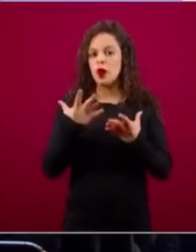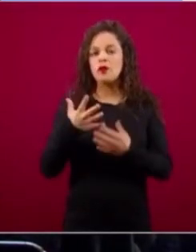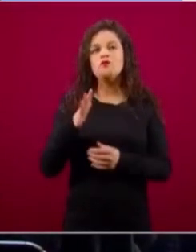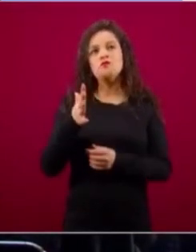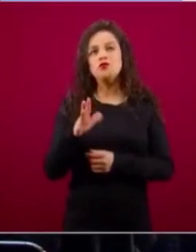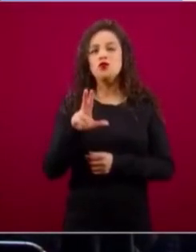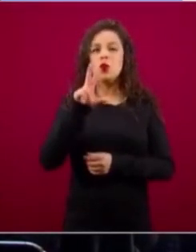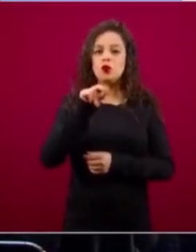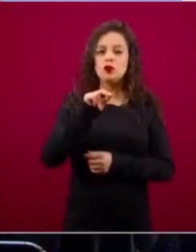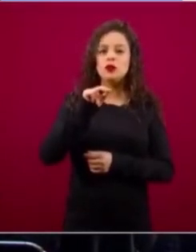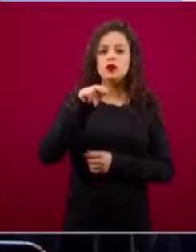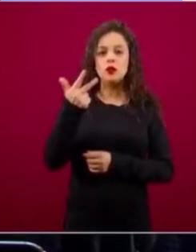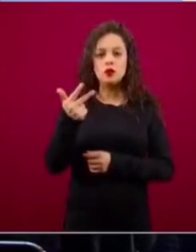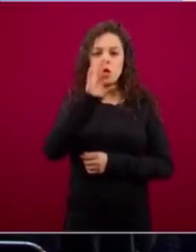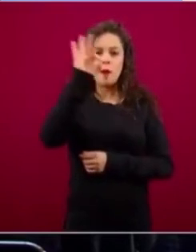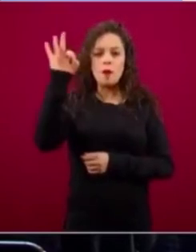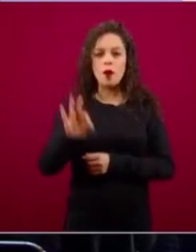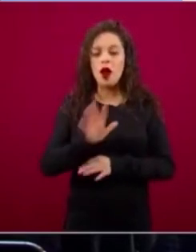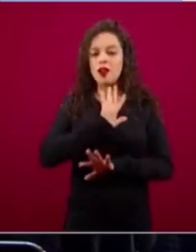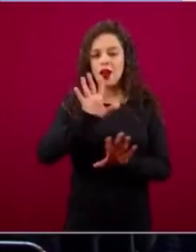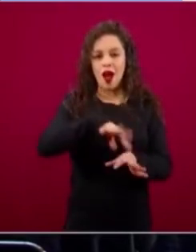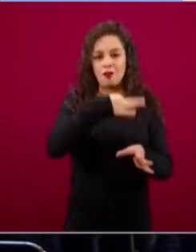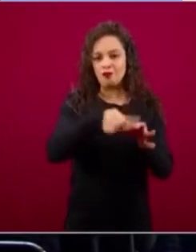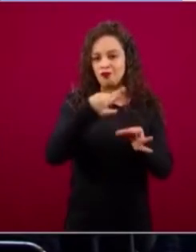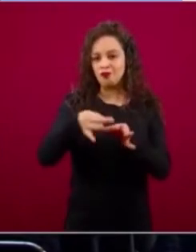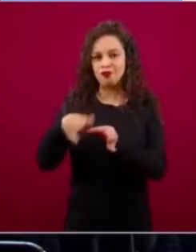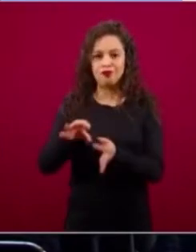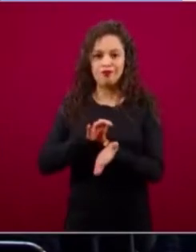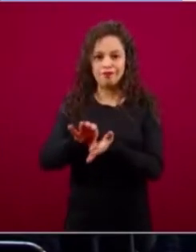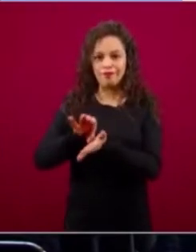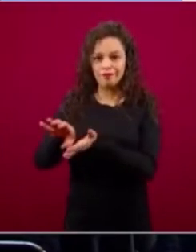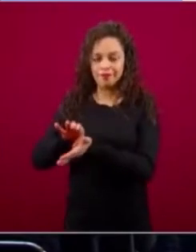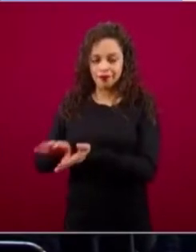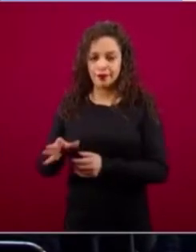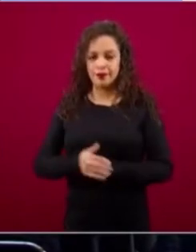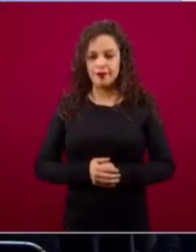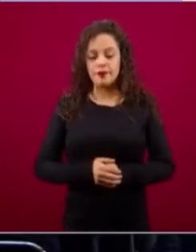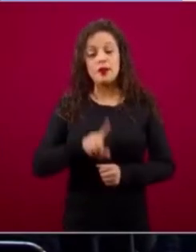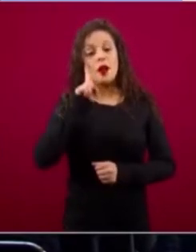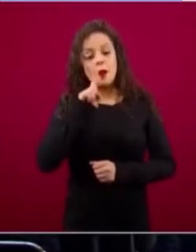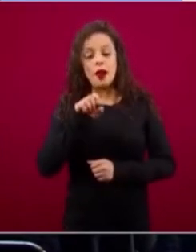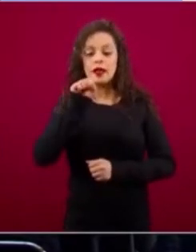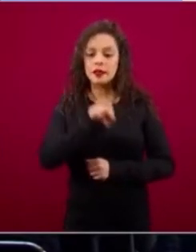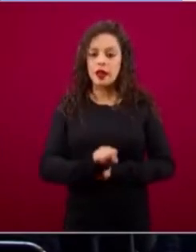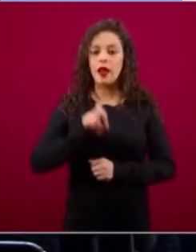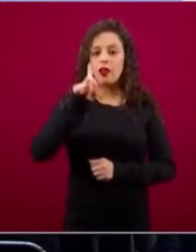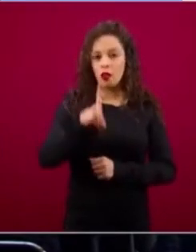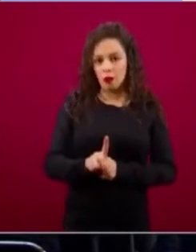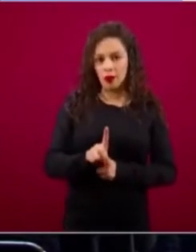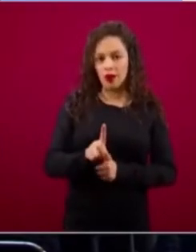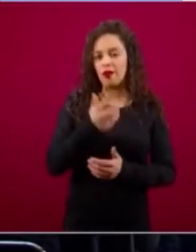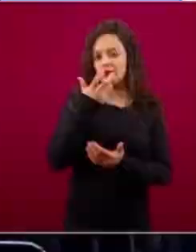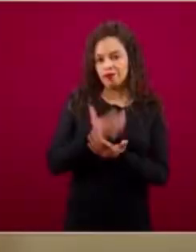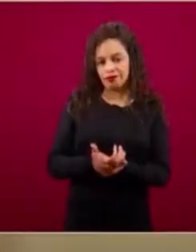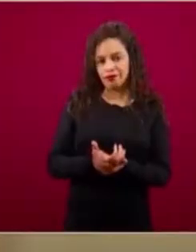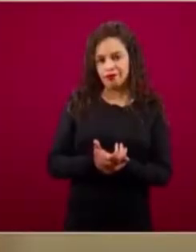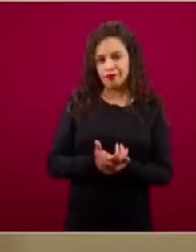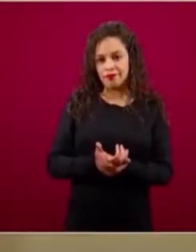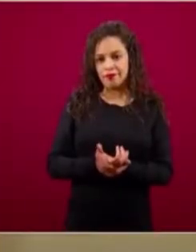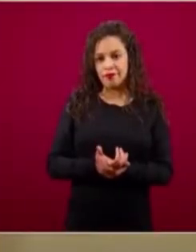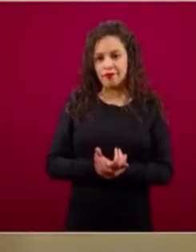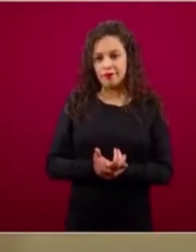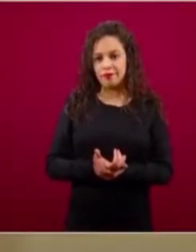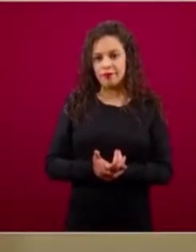eso es importante decirlo porque los próximos días mañana sábado domingo que es fin de semana no hay algunas